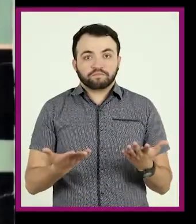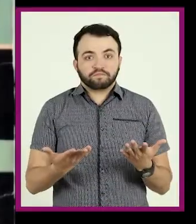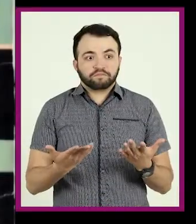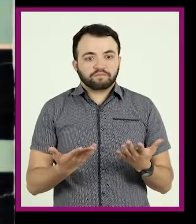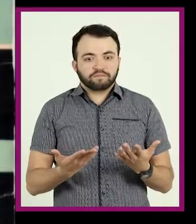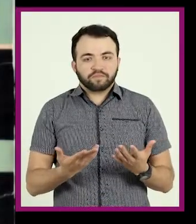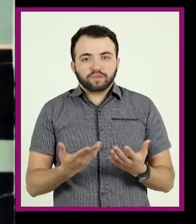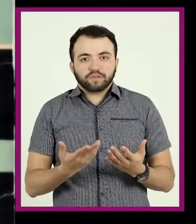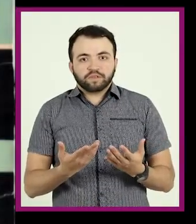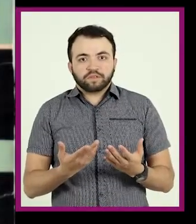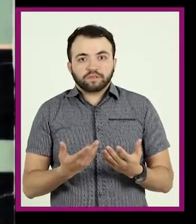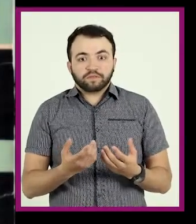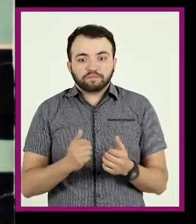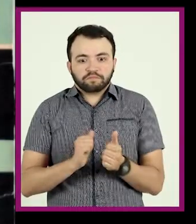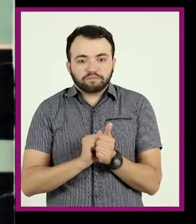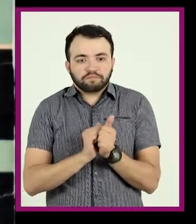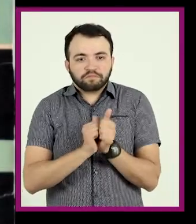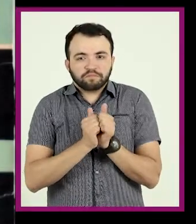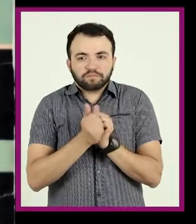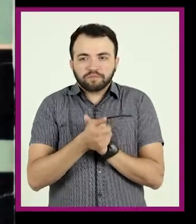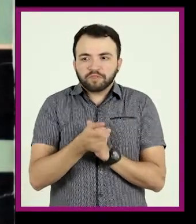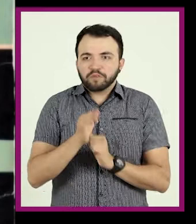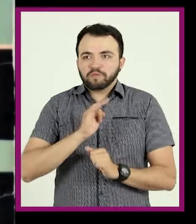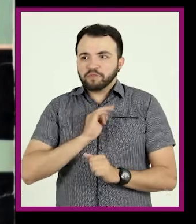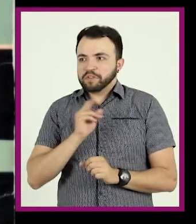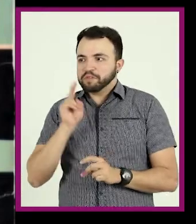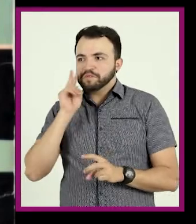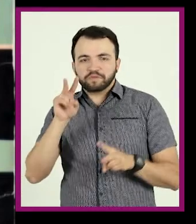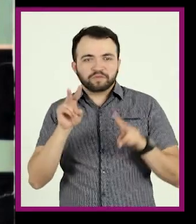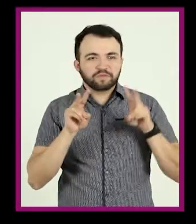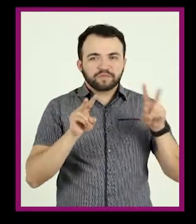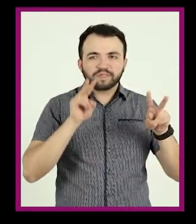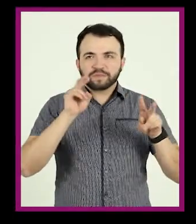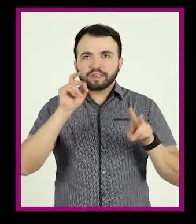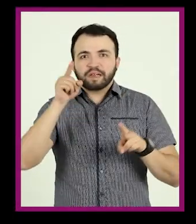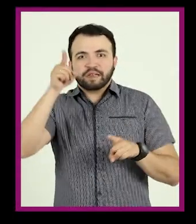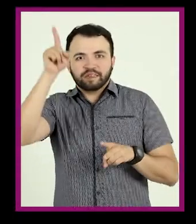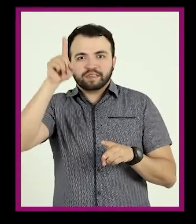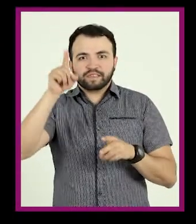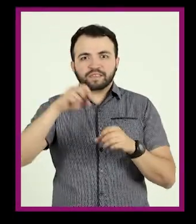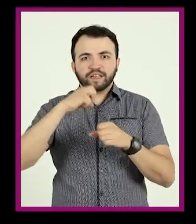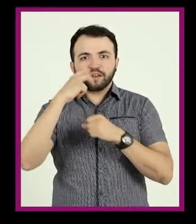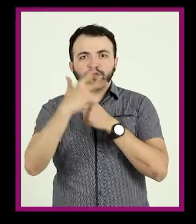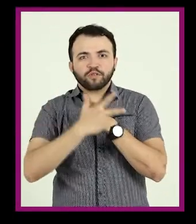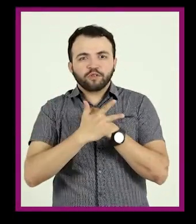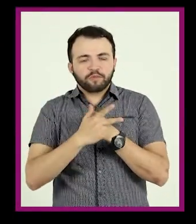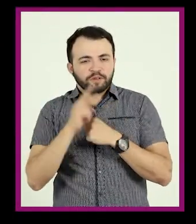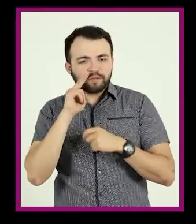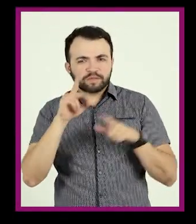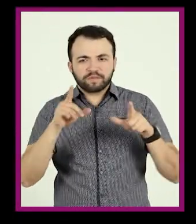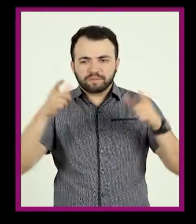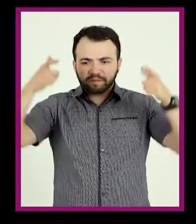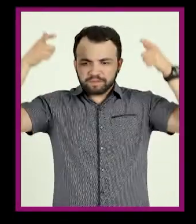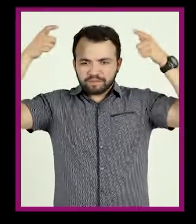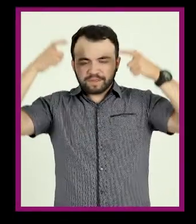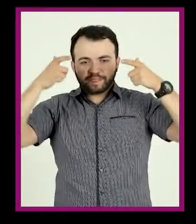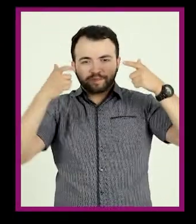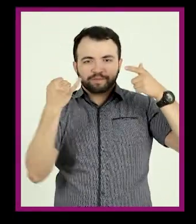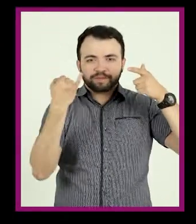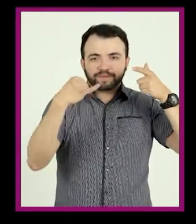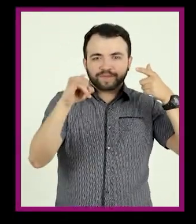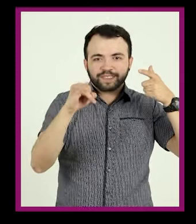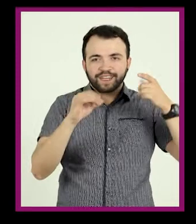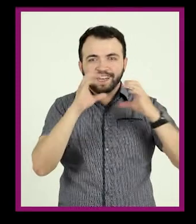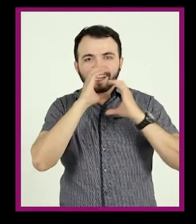De pronto, por todas partes se podían ver a mariachis eslavos cantando Paloma Negra o algún otro